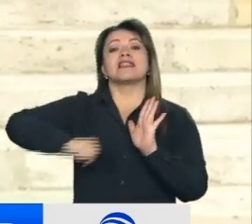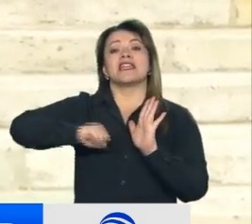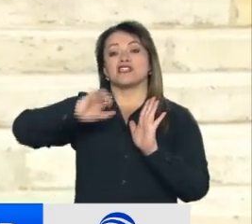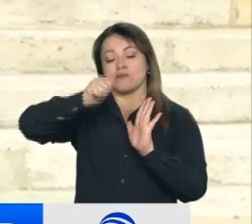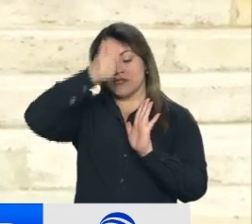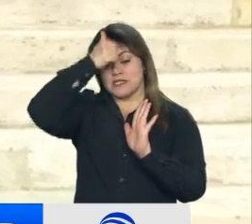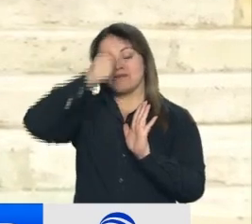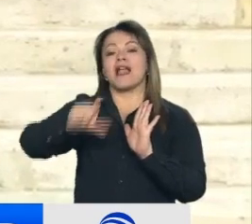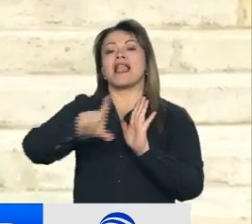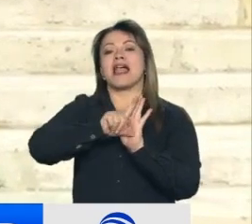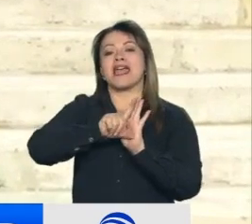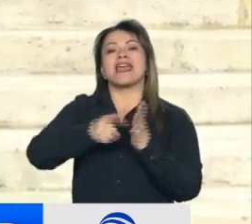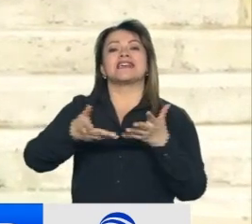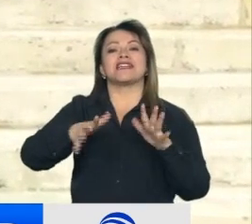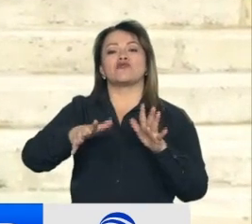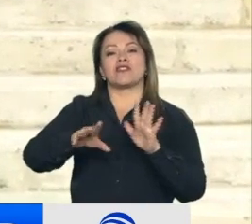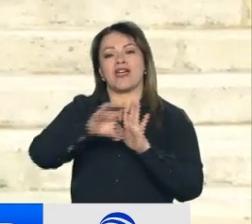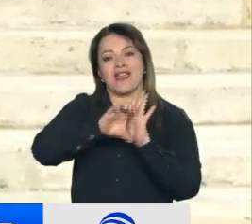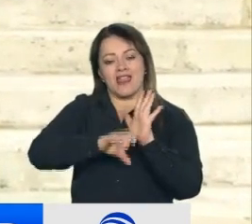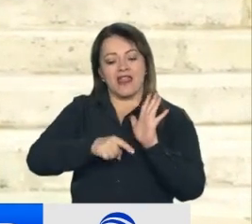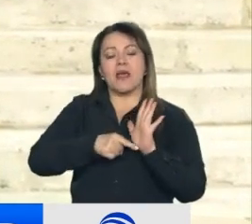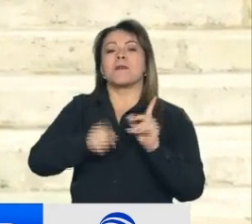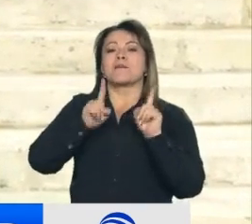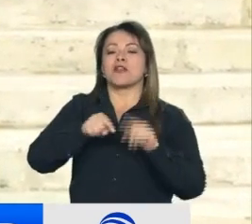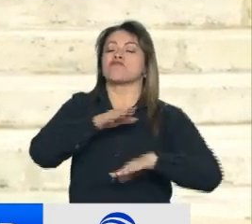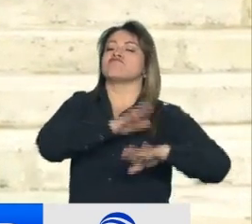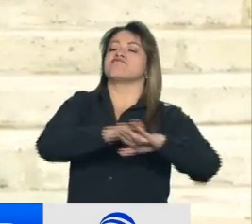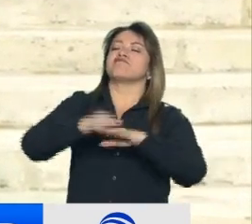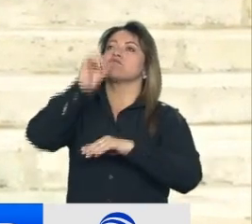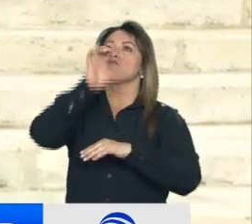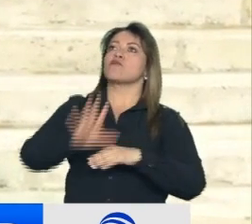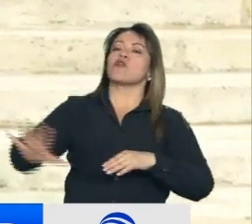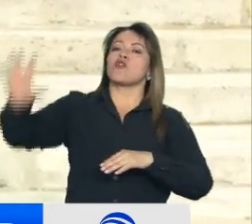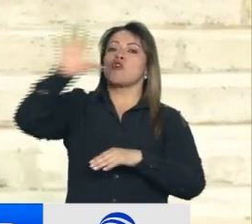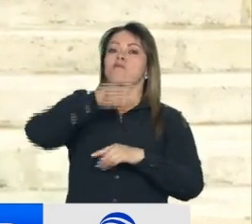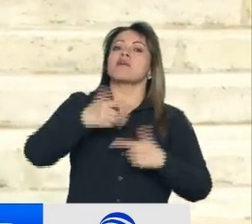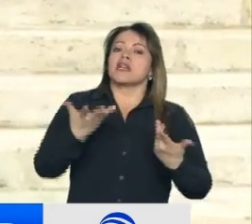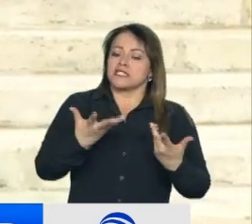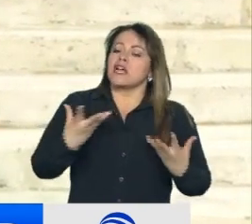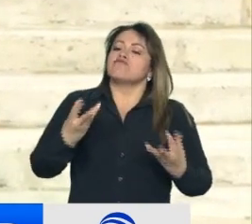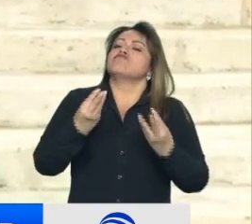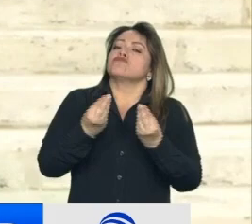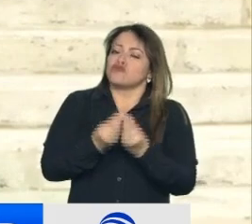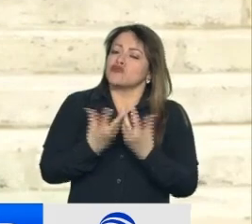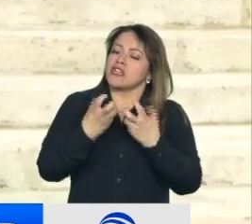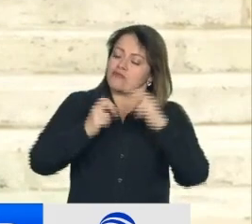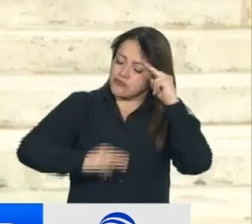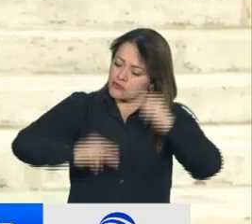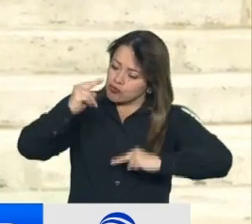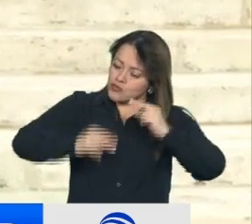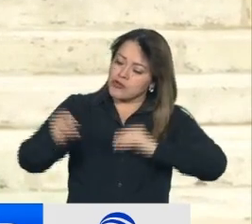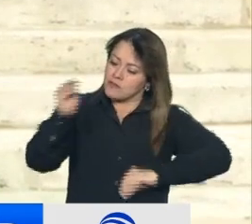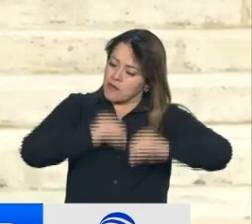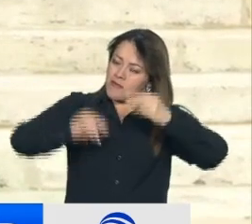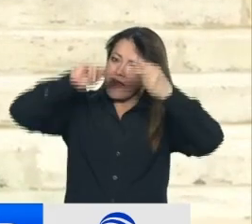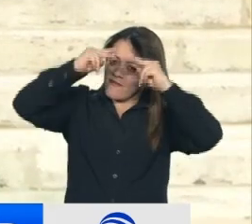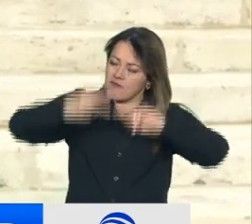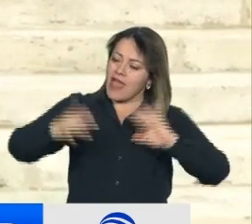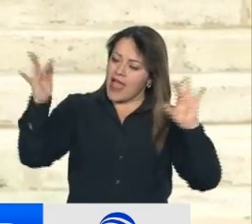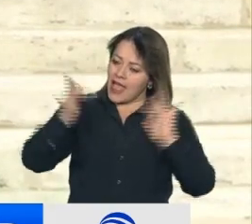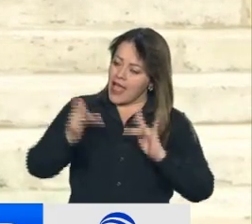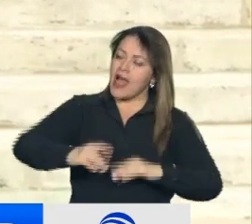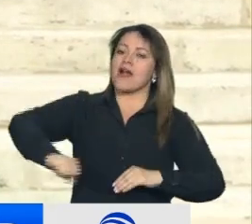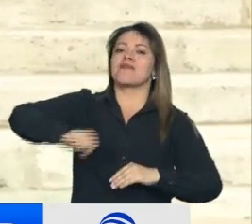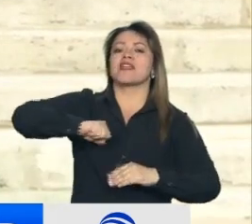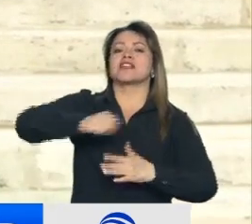una ley estatutaria. Pero queremos decirle al país que como oposición queremos construir una reforma acorde a ese